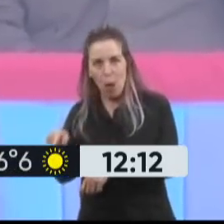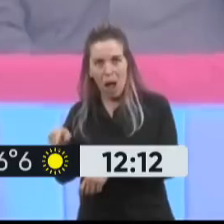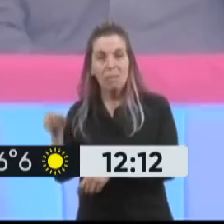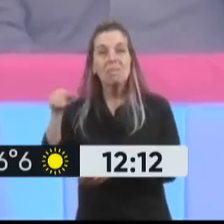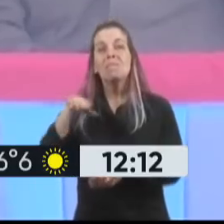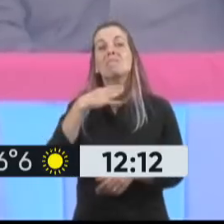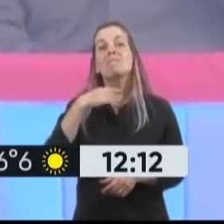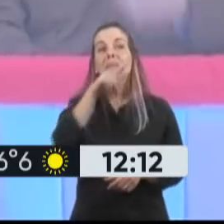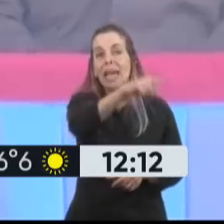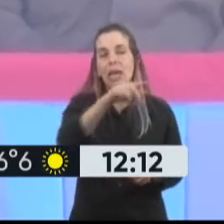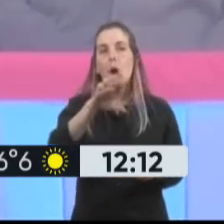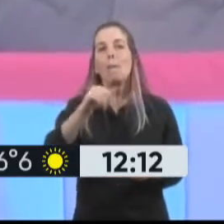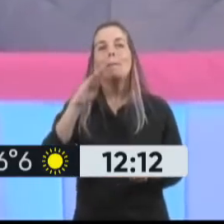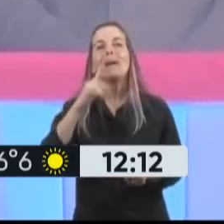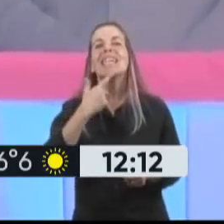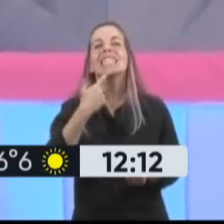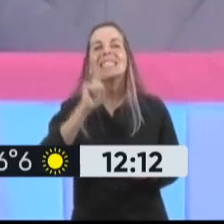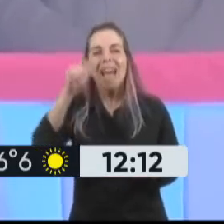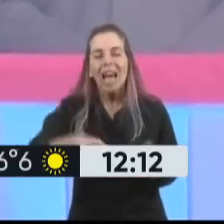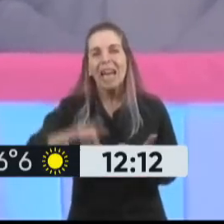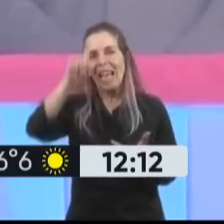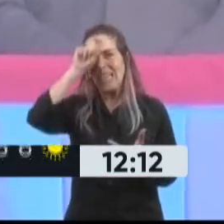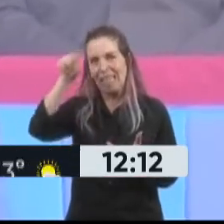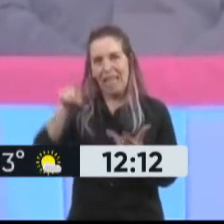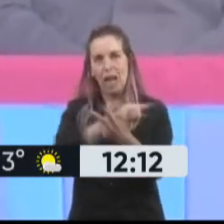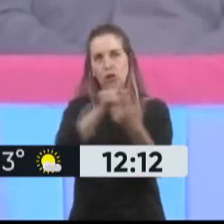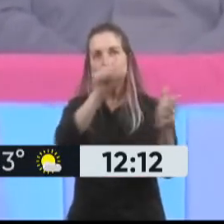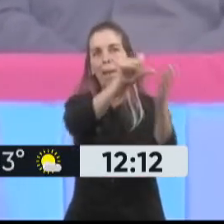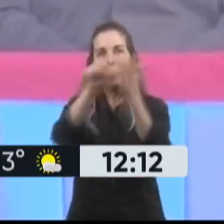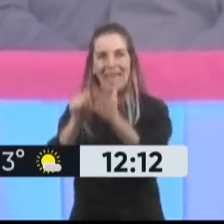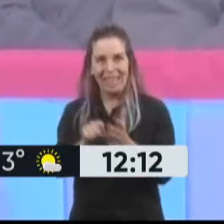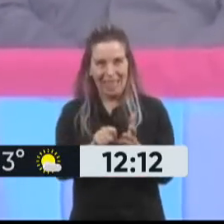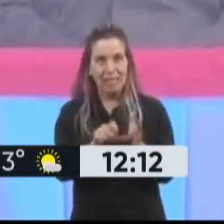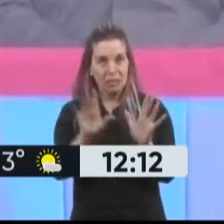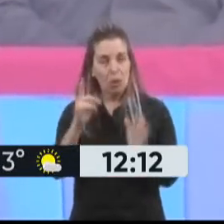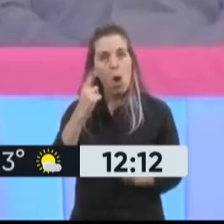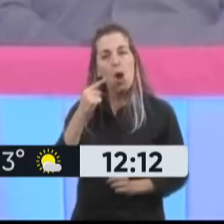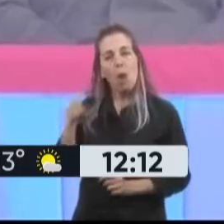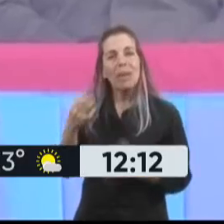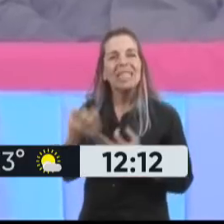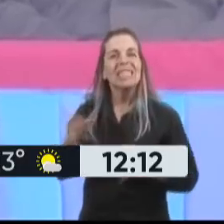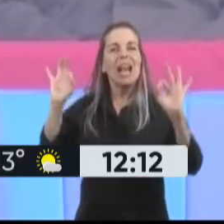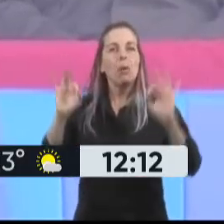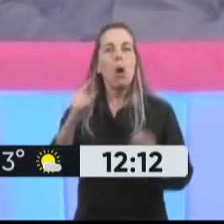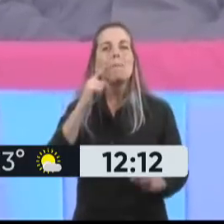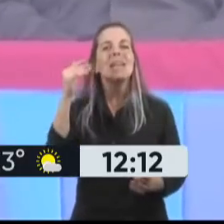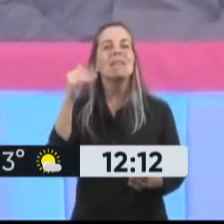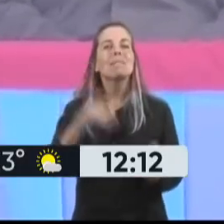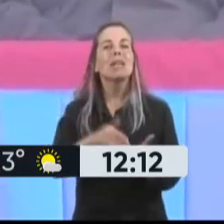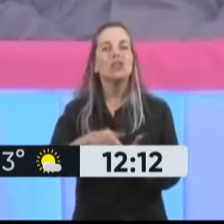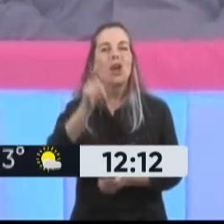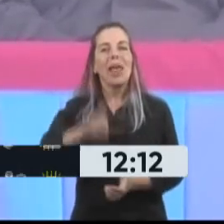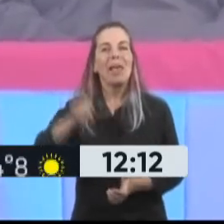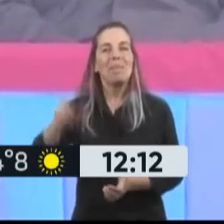México, Pakistán e India, considerado por muchos como el hombre que salvó 1.000 millones de vidas, gracias a los aumentos